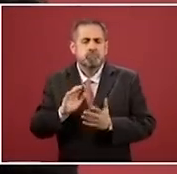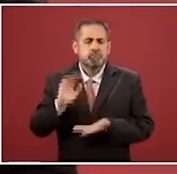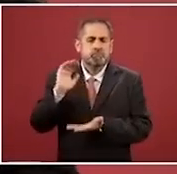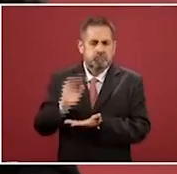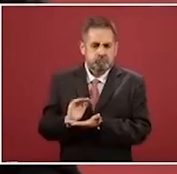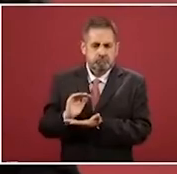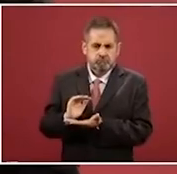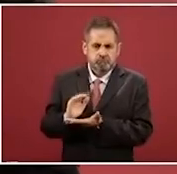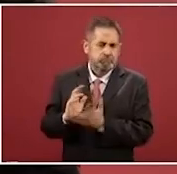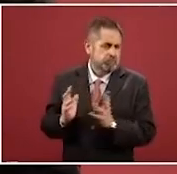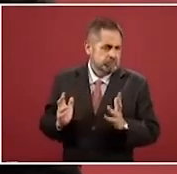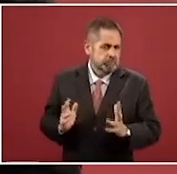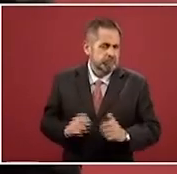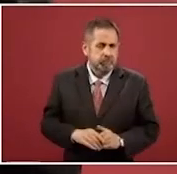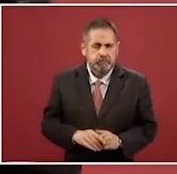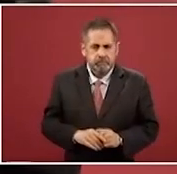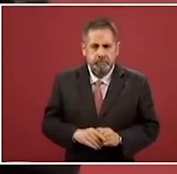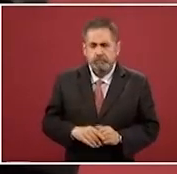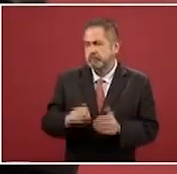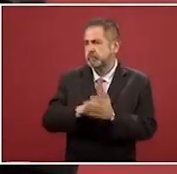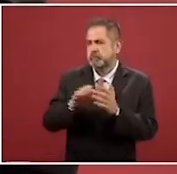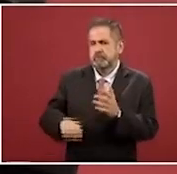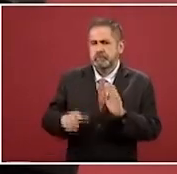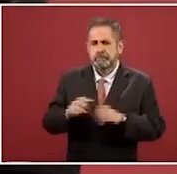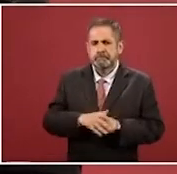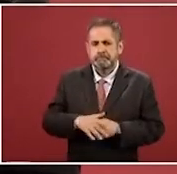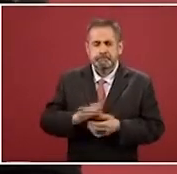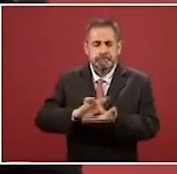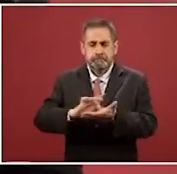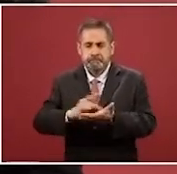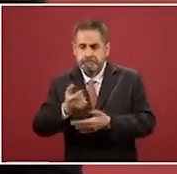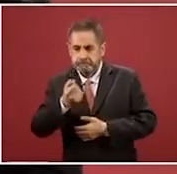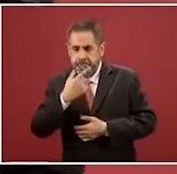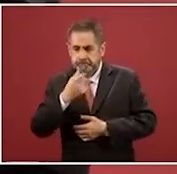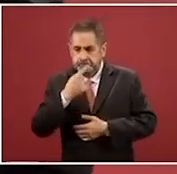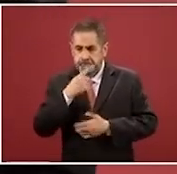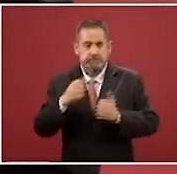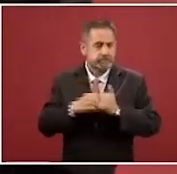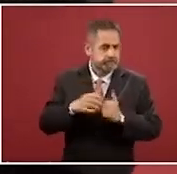bajos. En el caso, por ejemplo, de los medicamentos, que haya calidad y que